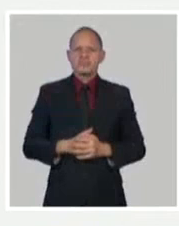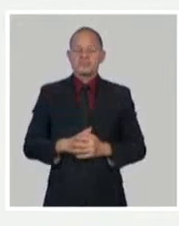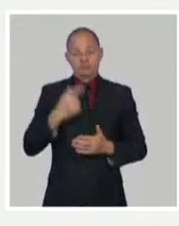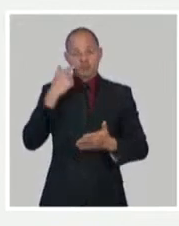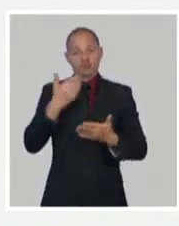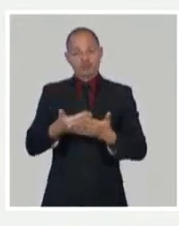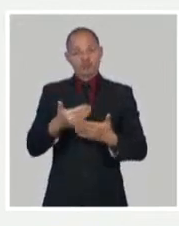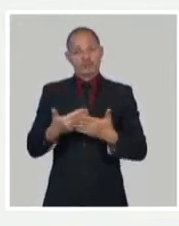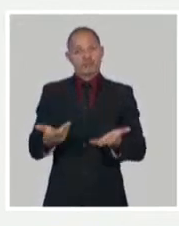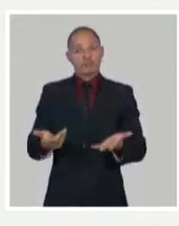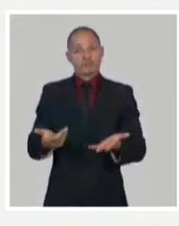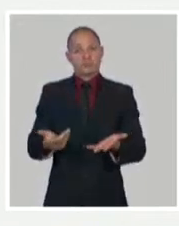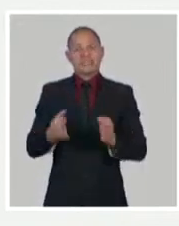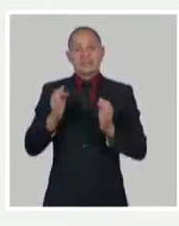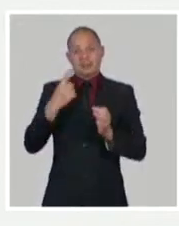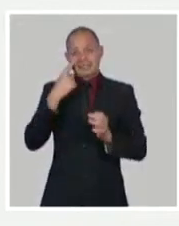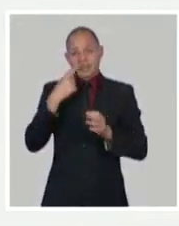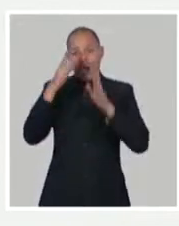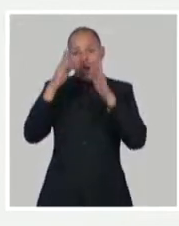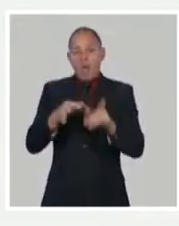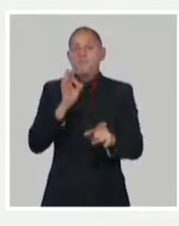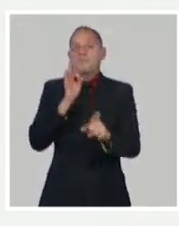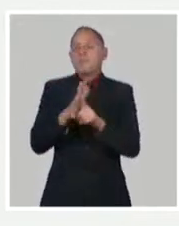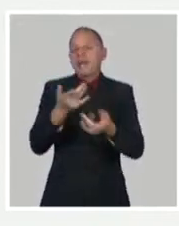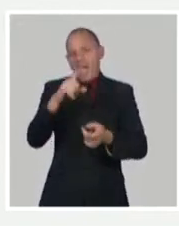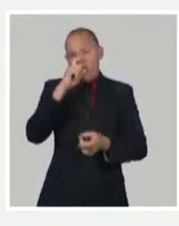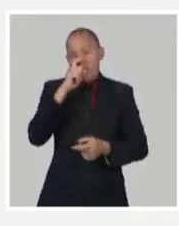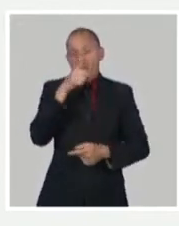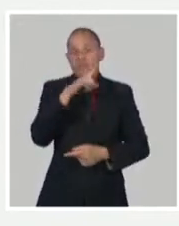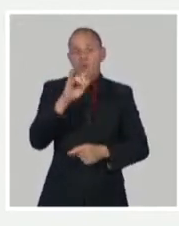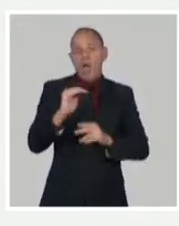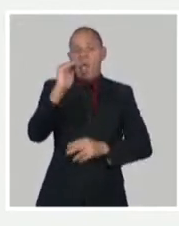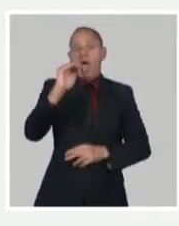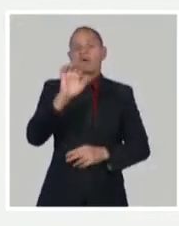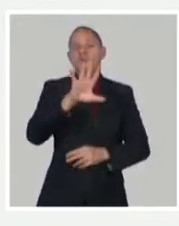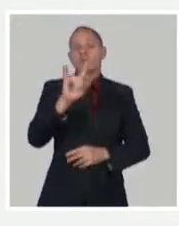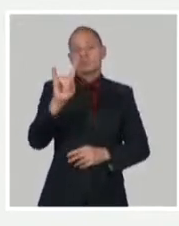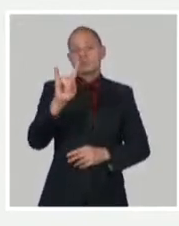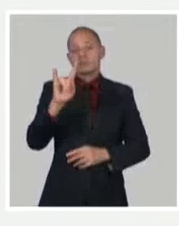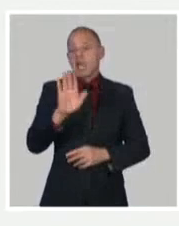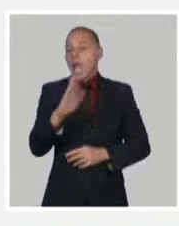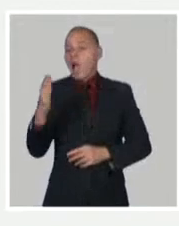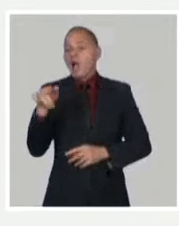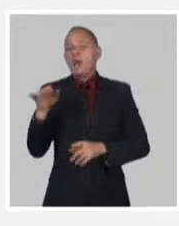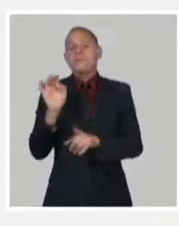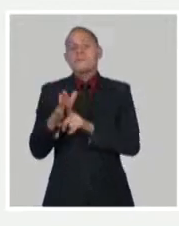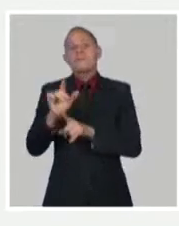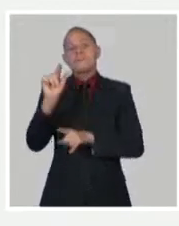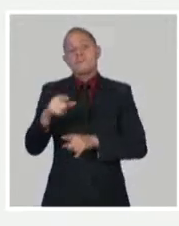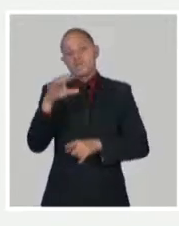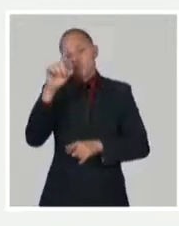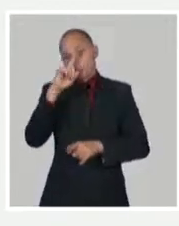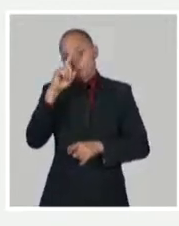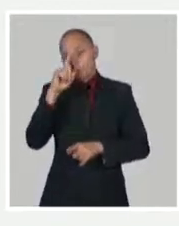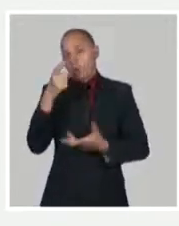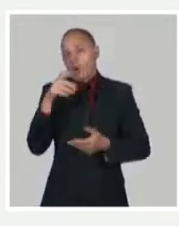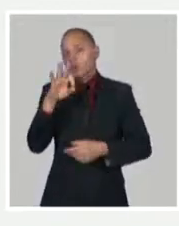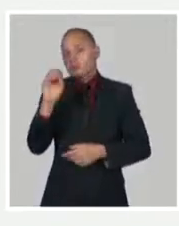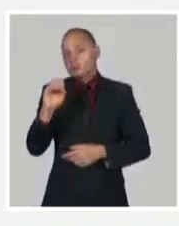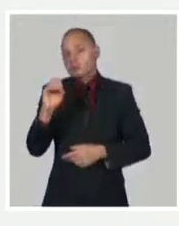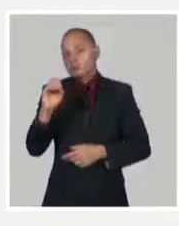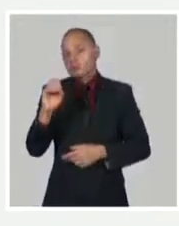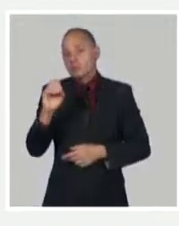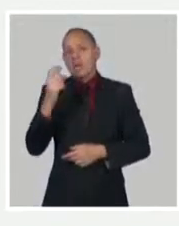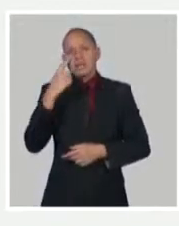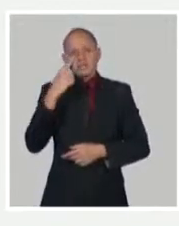buena a partir hasta la segunda dosis, en la cual hay un porcentaje importante de personas que responden con un título de anticuerpo. Esto